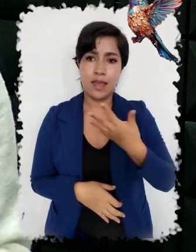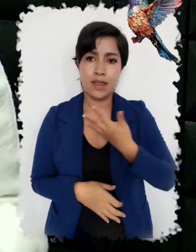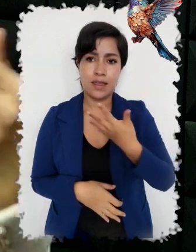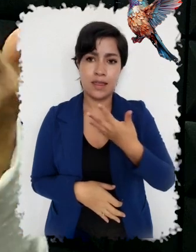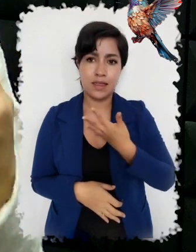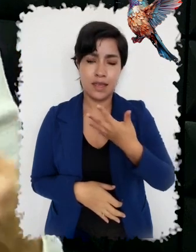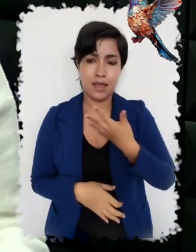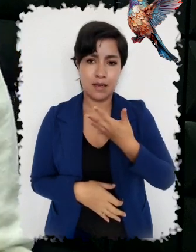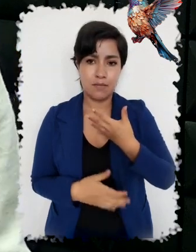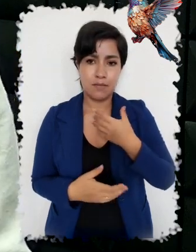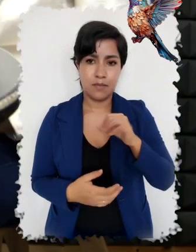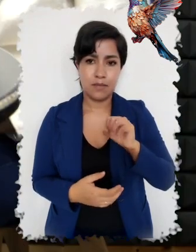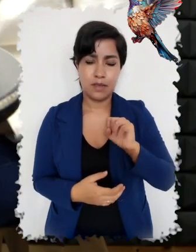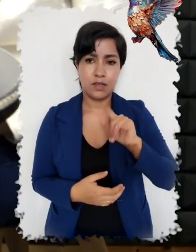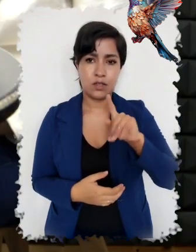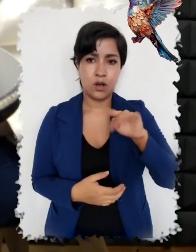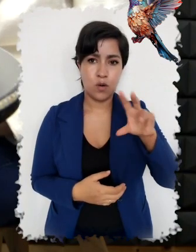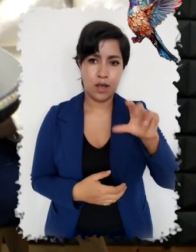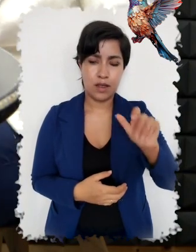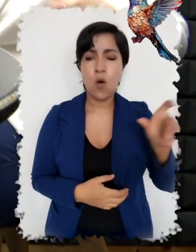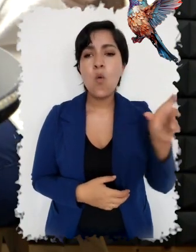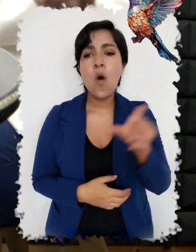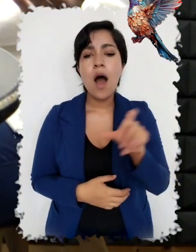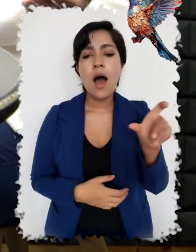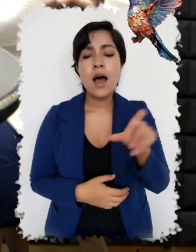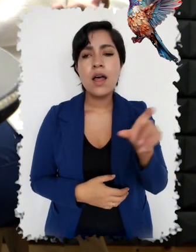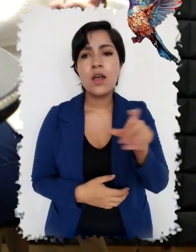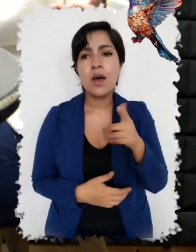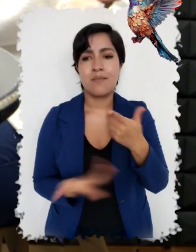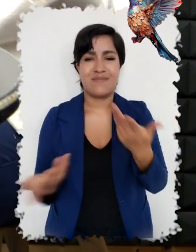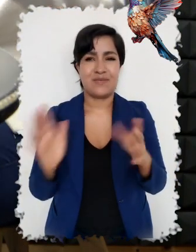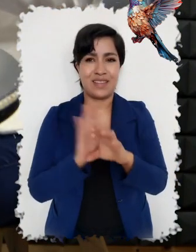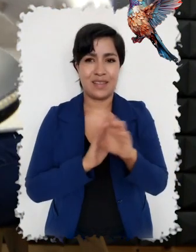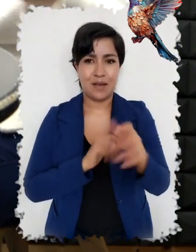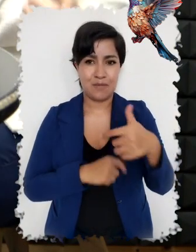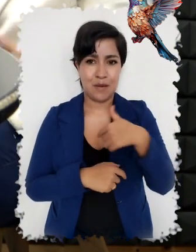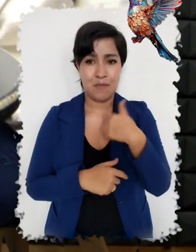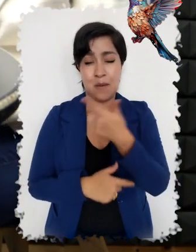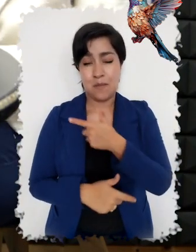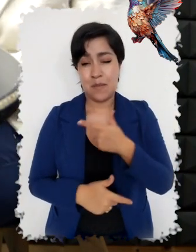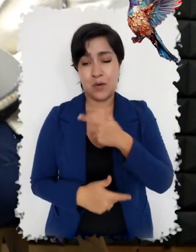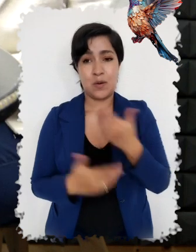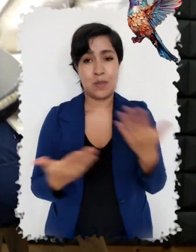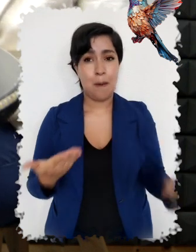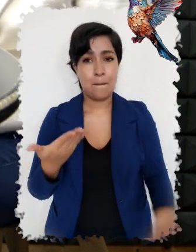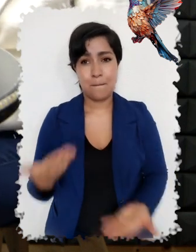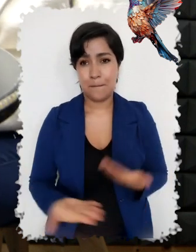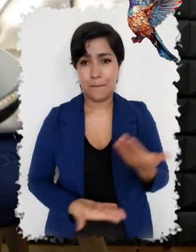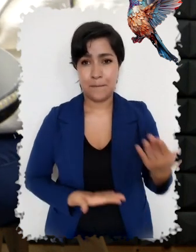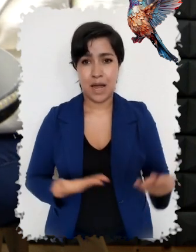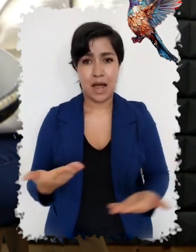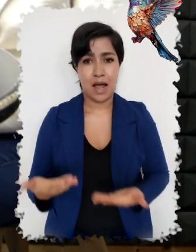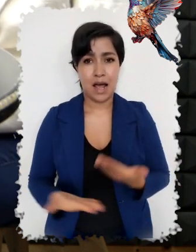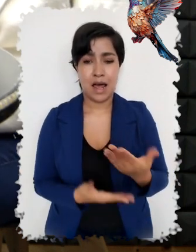silueta de de cuando me gusta bailar flore